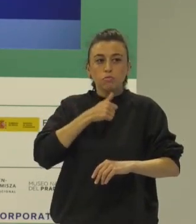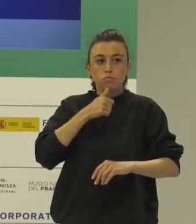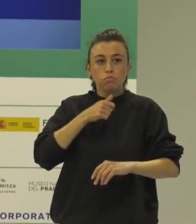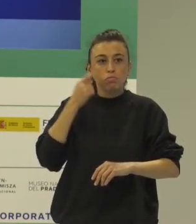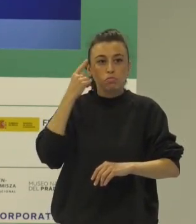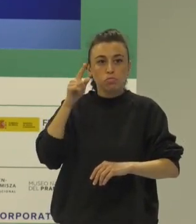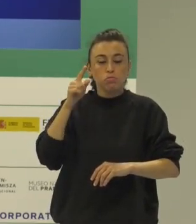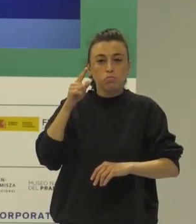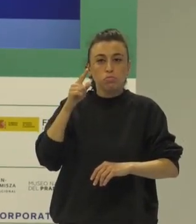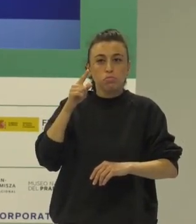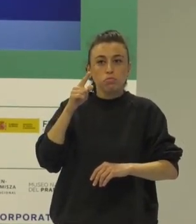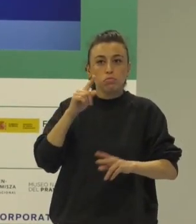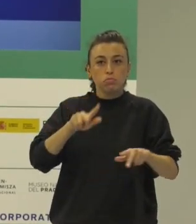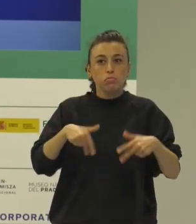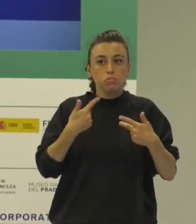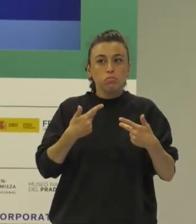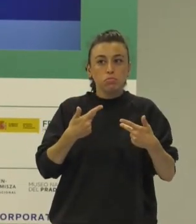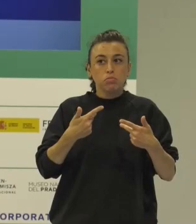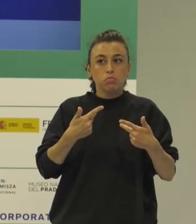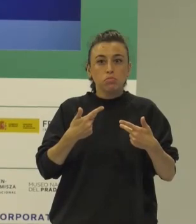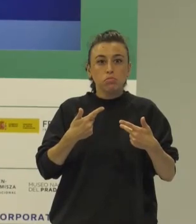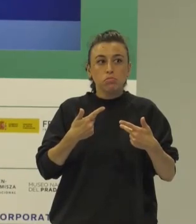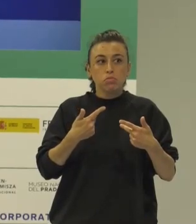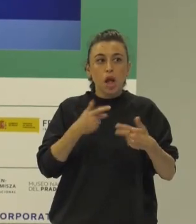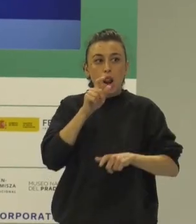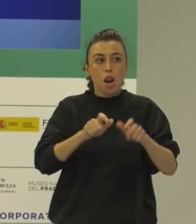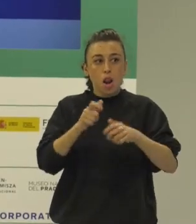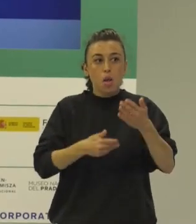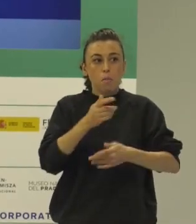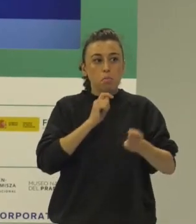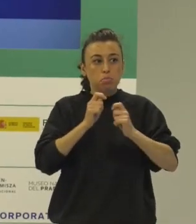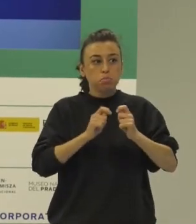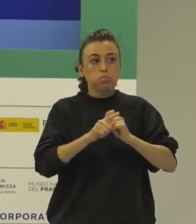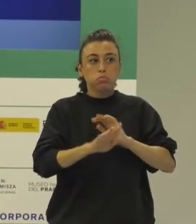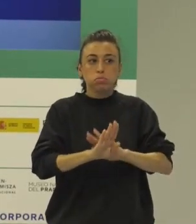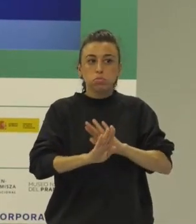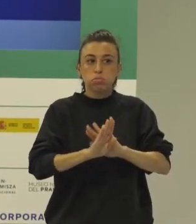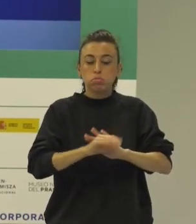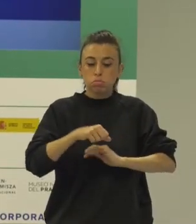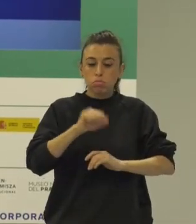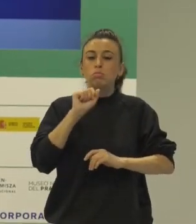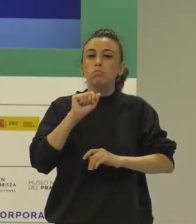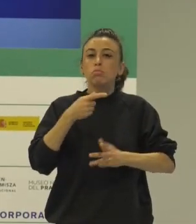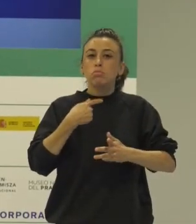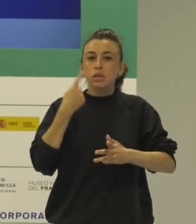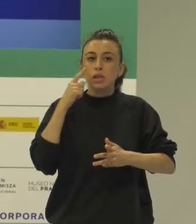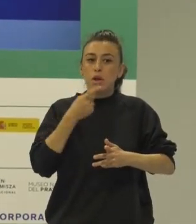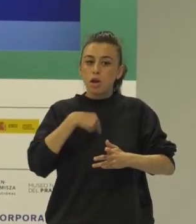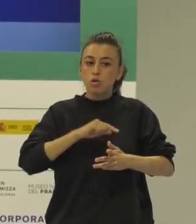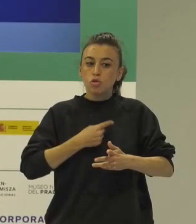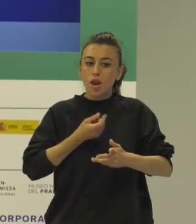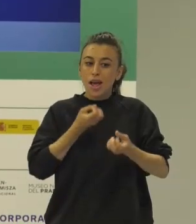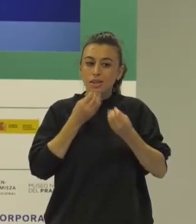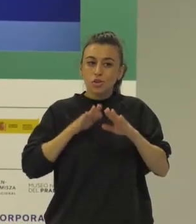y que nos permite a los periodistas de Nicaragua sentir y levantar la cabeza y saber que estamos contando una